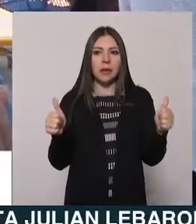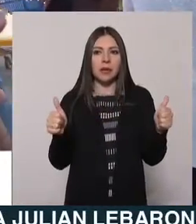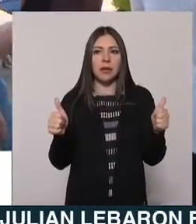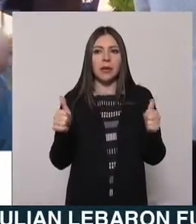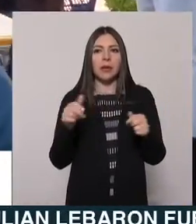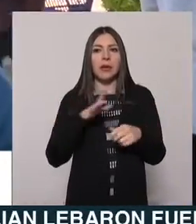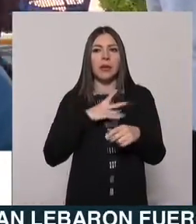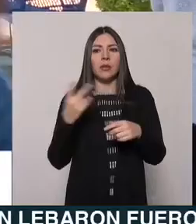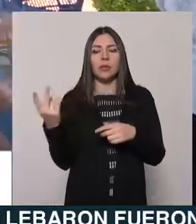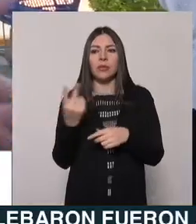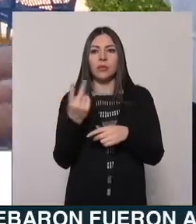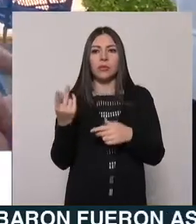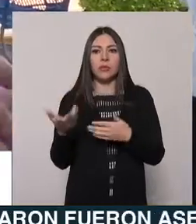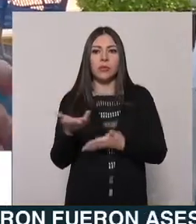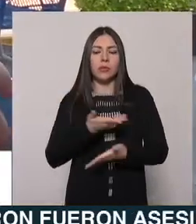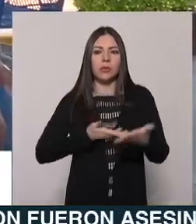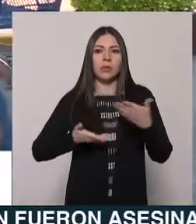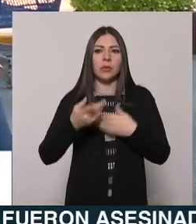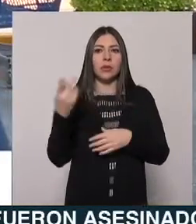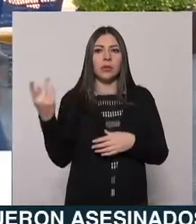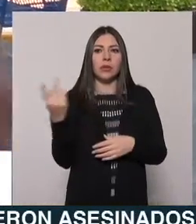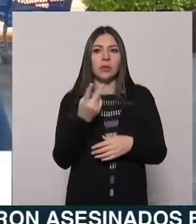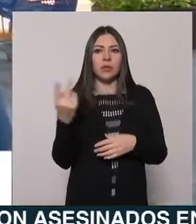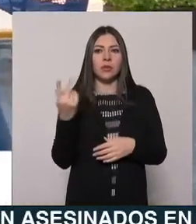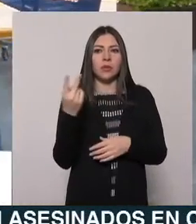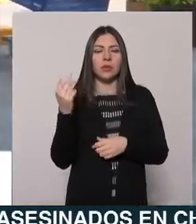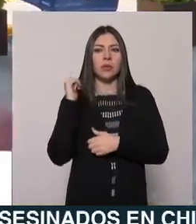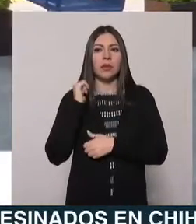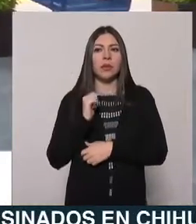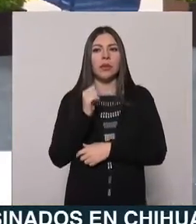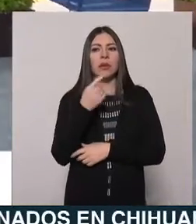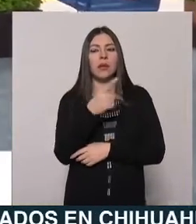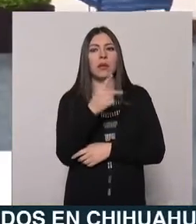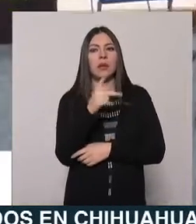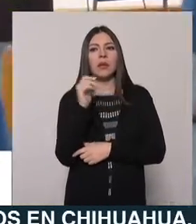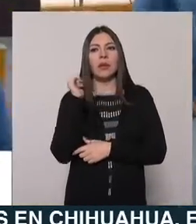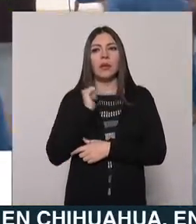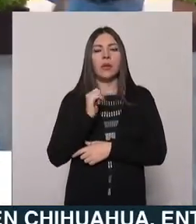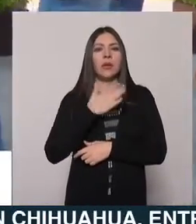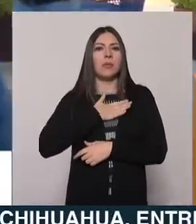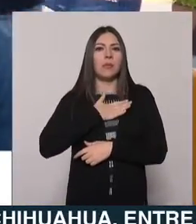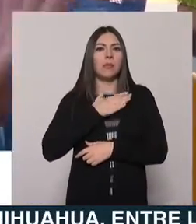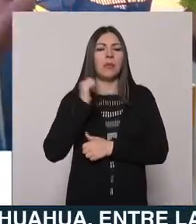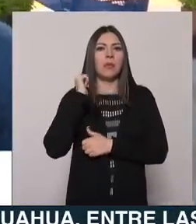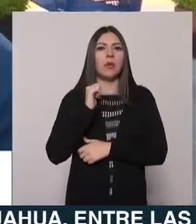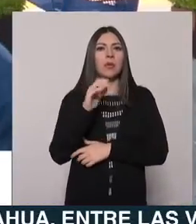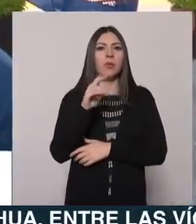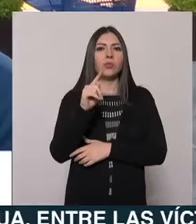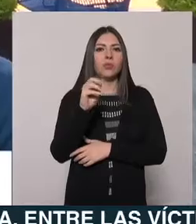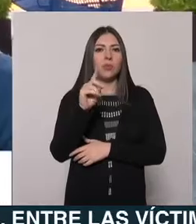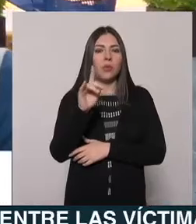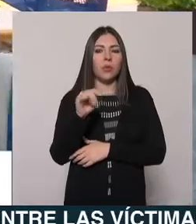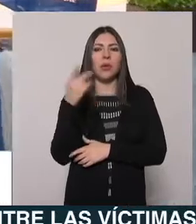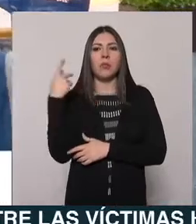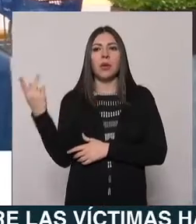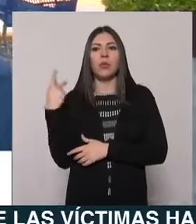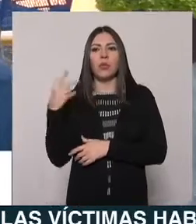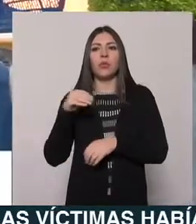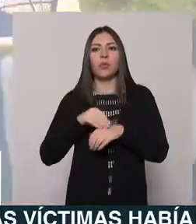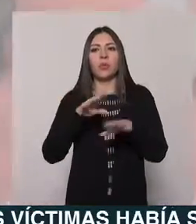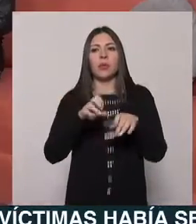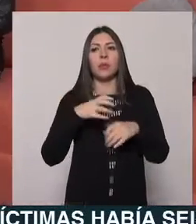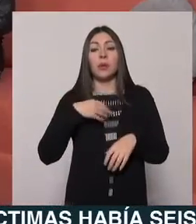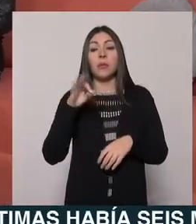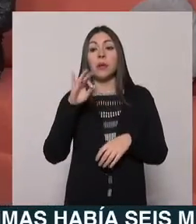que compartimos. En este caso yo comparto patria potestad, pero la custodia la tengo yo. Por lo mismo tendré yo que levantar una